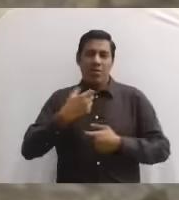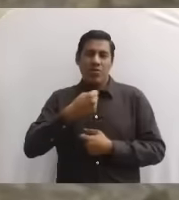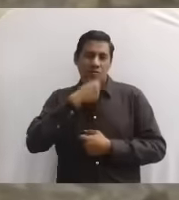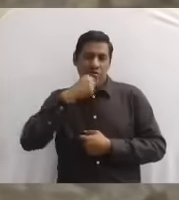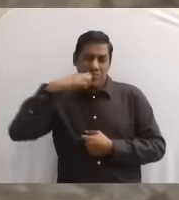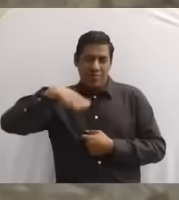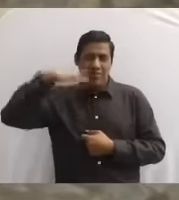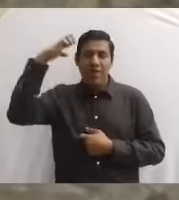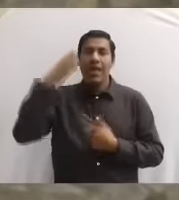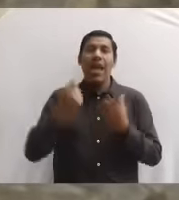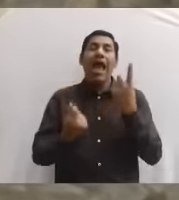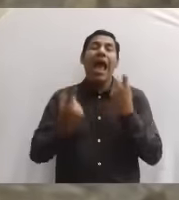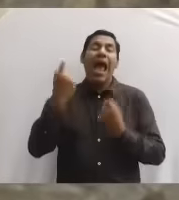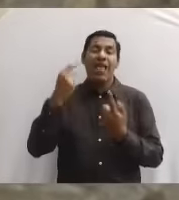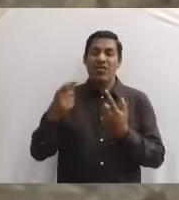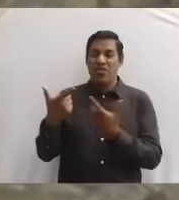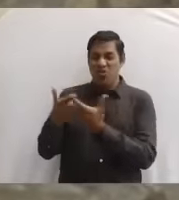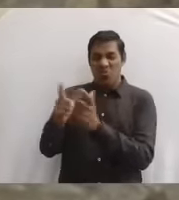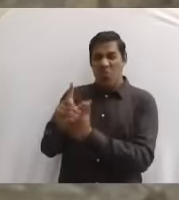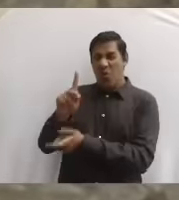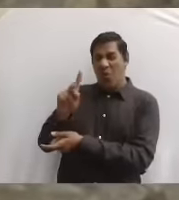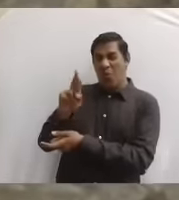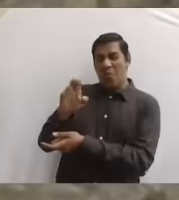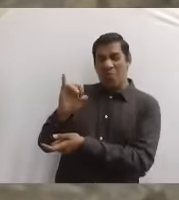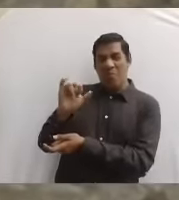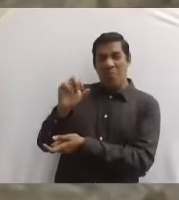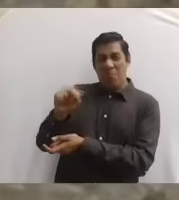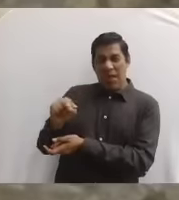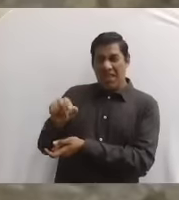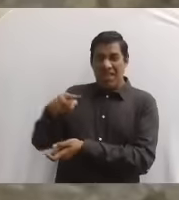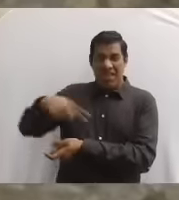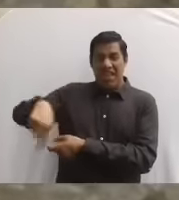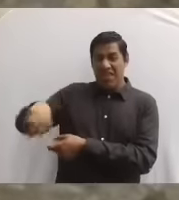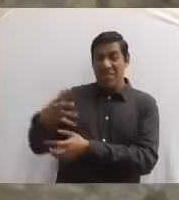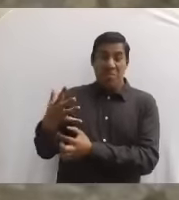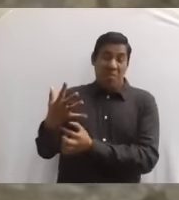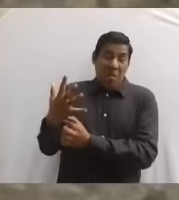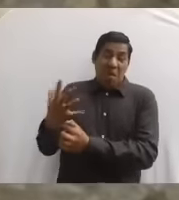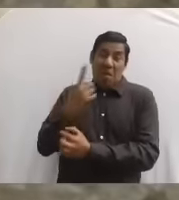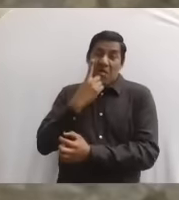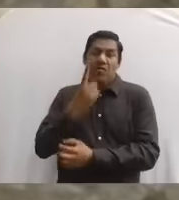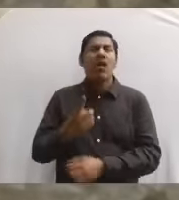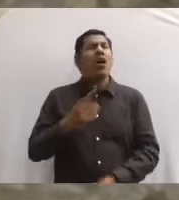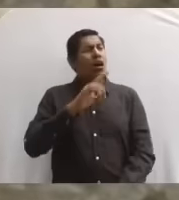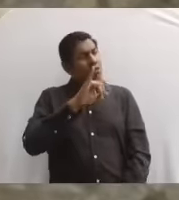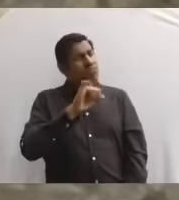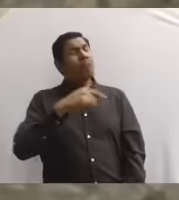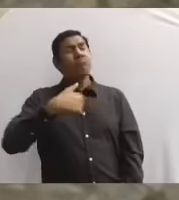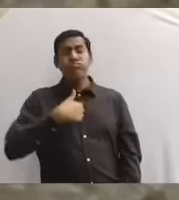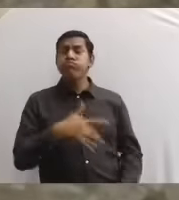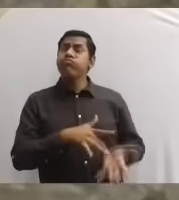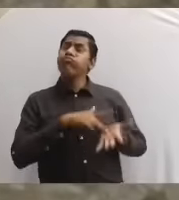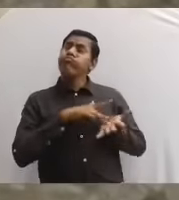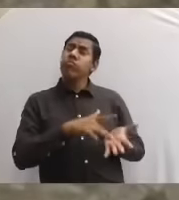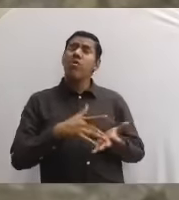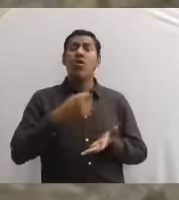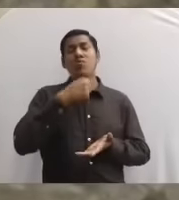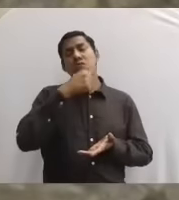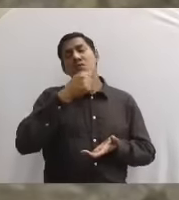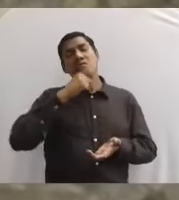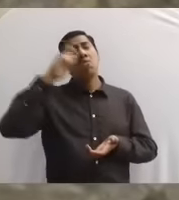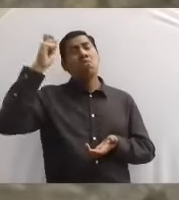creen al PRIAN cuando dice que ellos siempre estuvieron de acuerdo con los programas